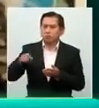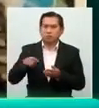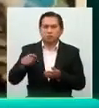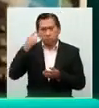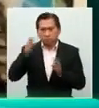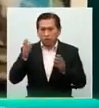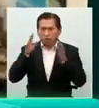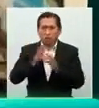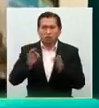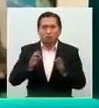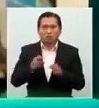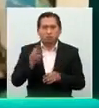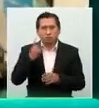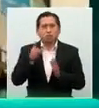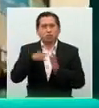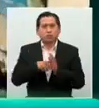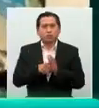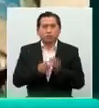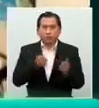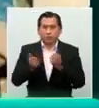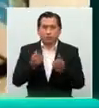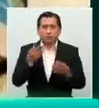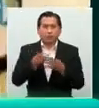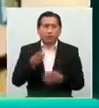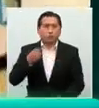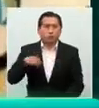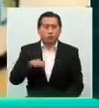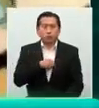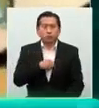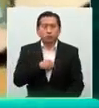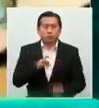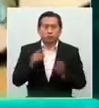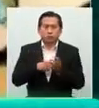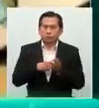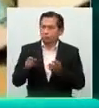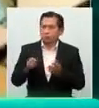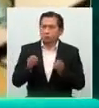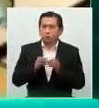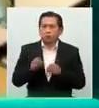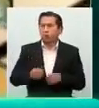estuviesen atendiendo. La administración penitenciaria, no solo en el centro, sino